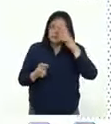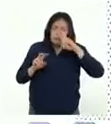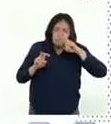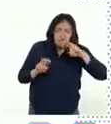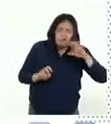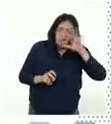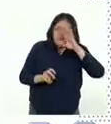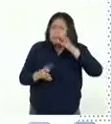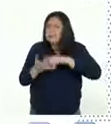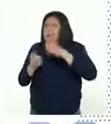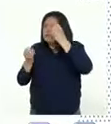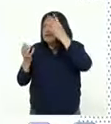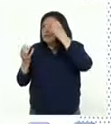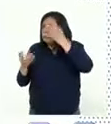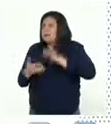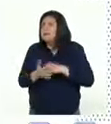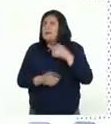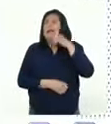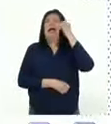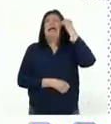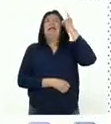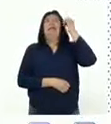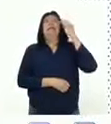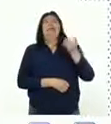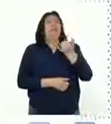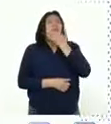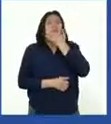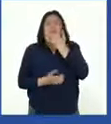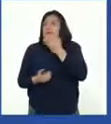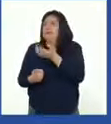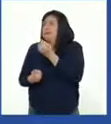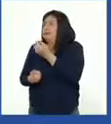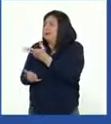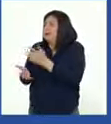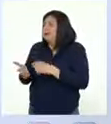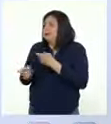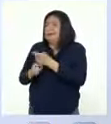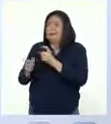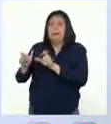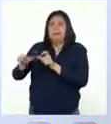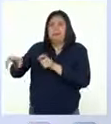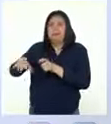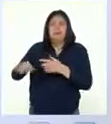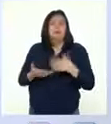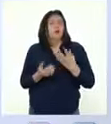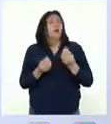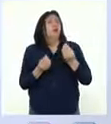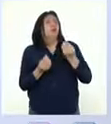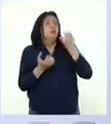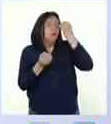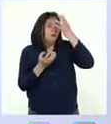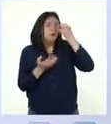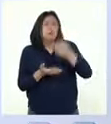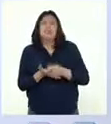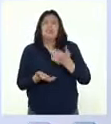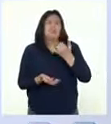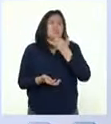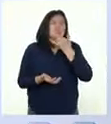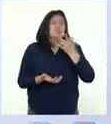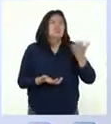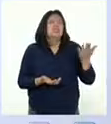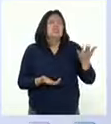indagar y procesar información para entender el asunto público. Para ello, podemos obtener información sobre